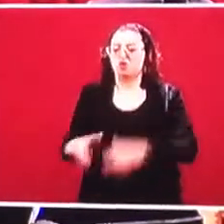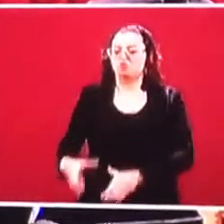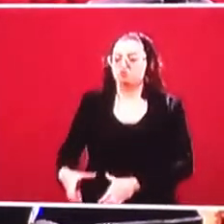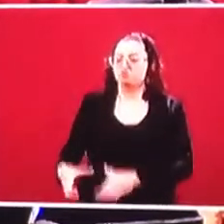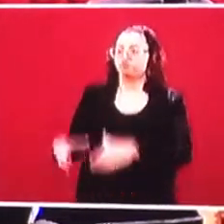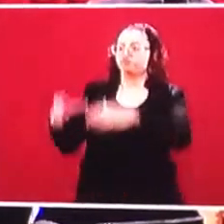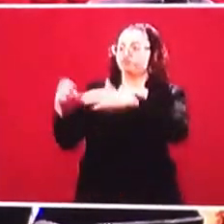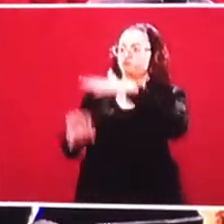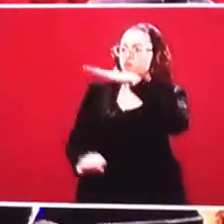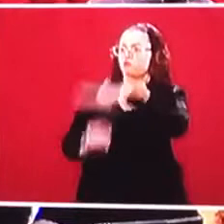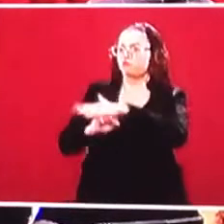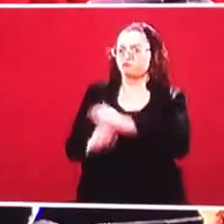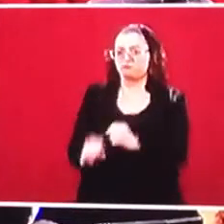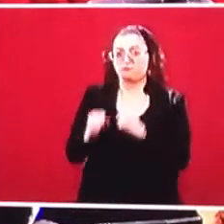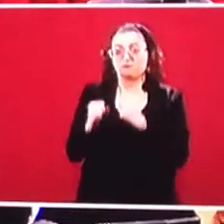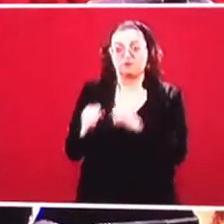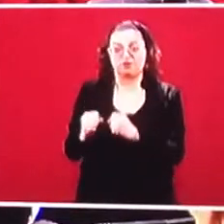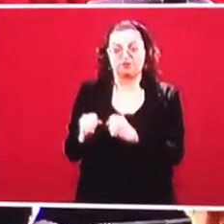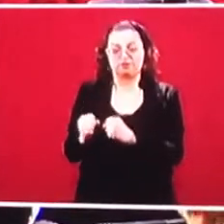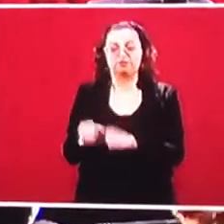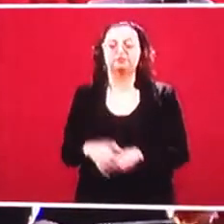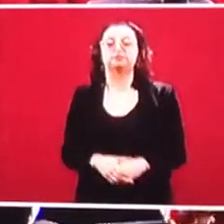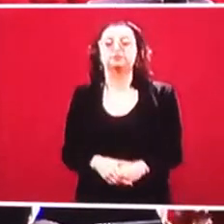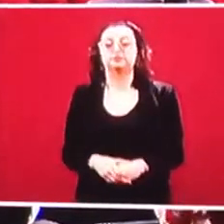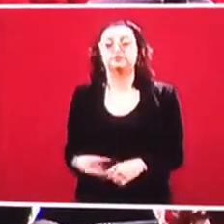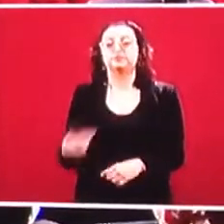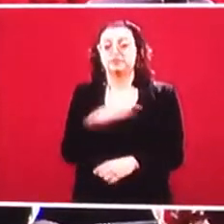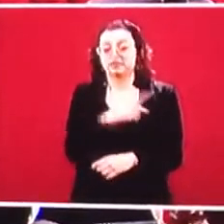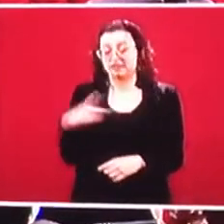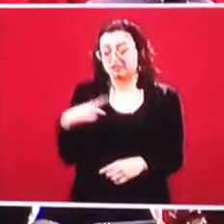ver, sobre todo con el tema como se publicó,